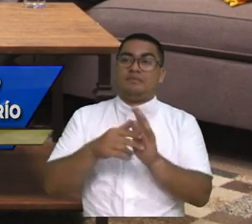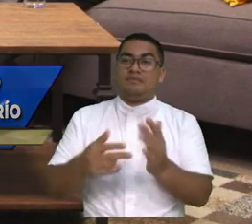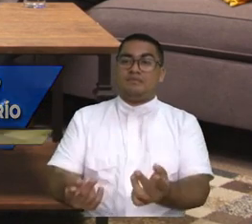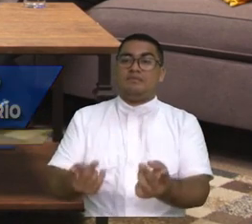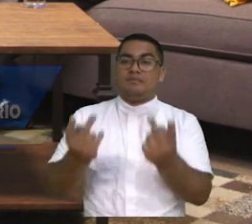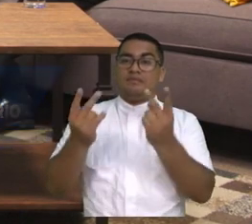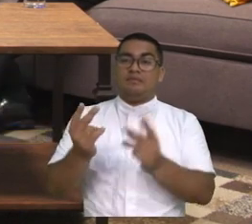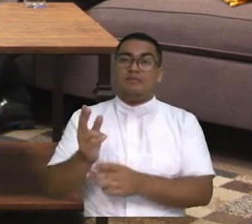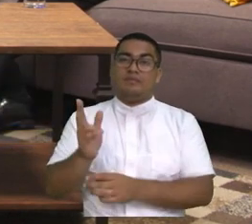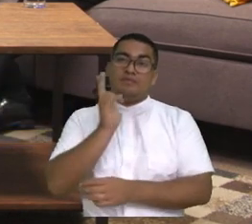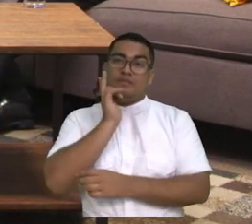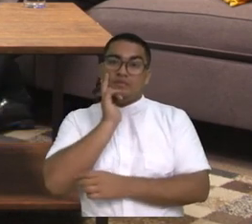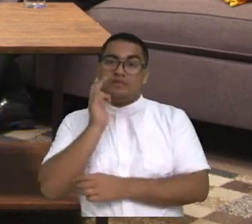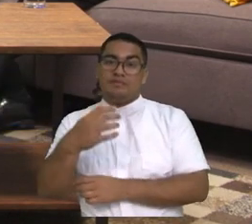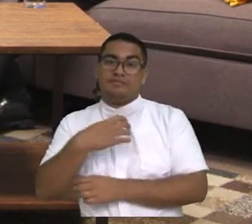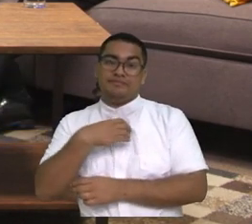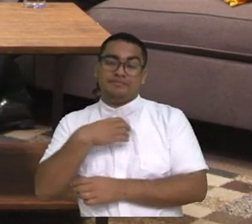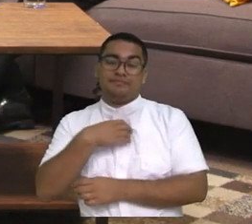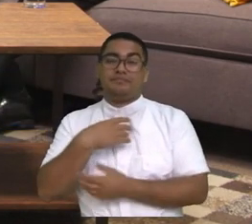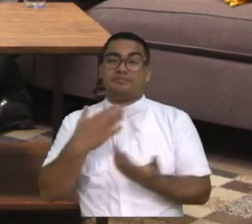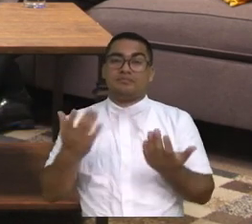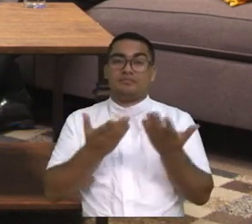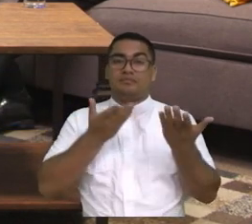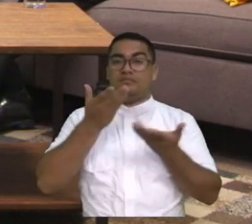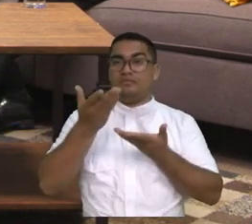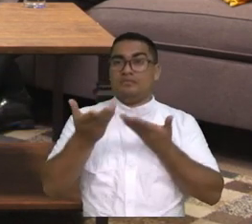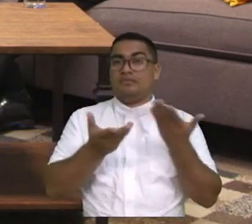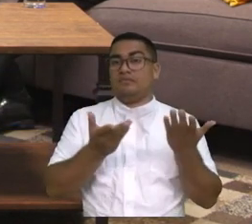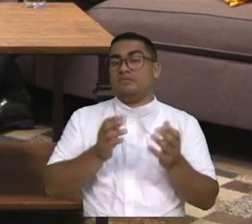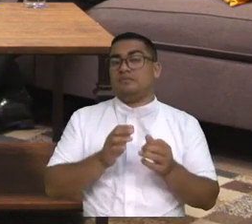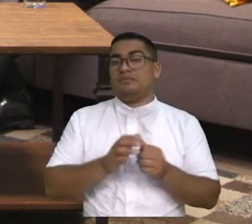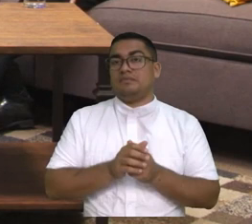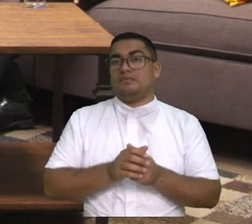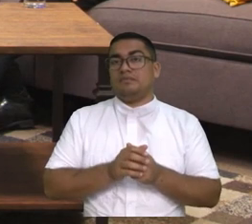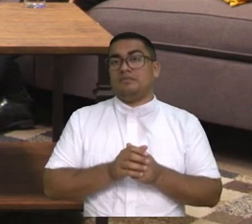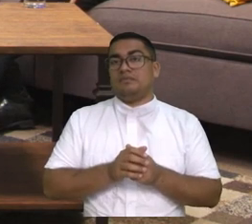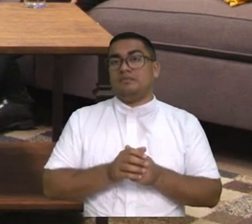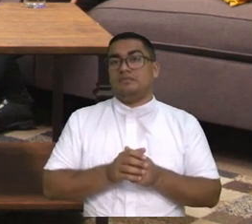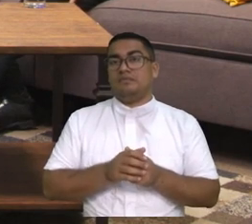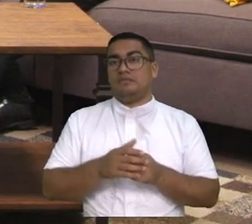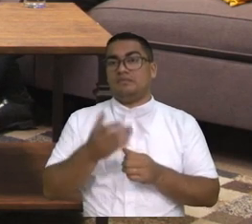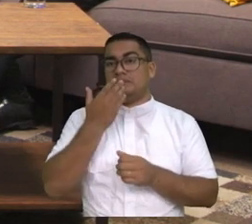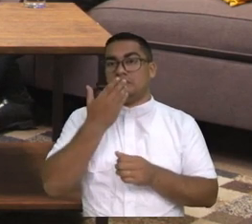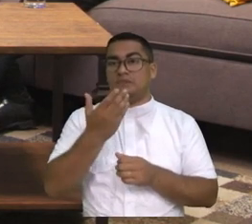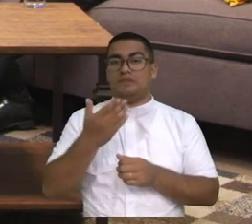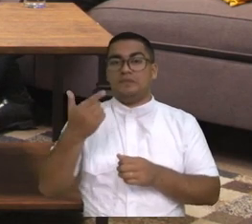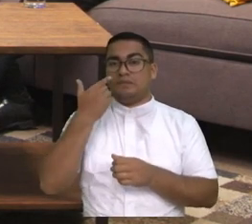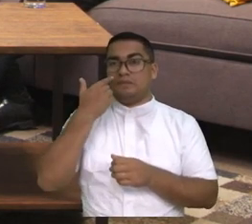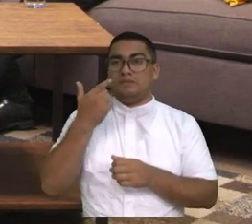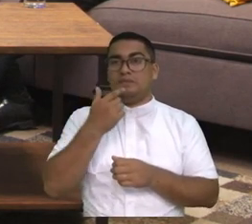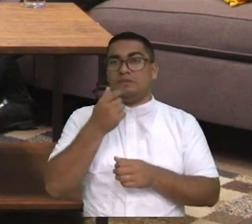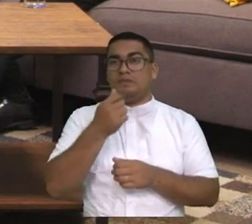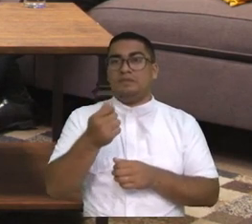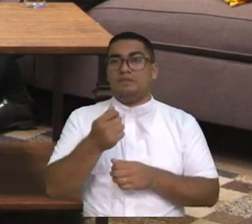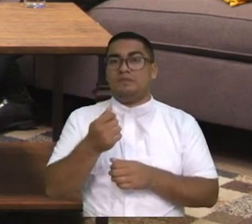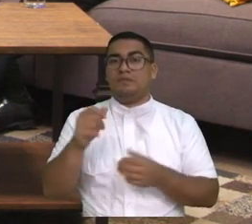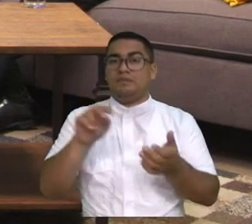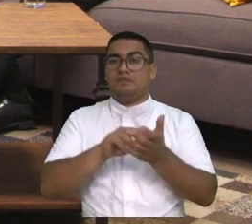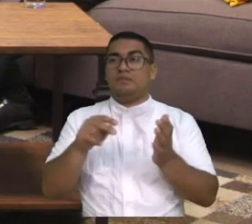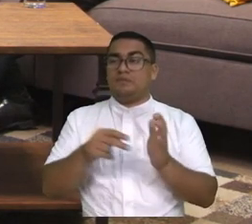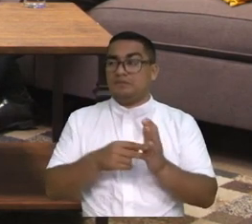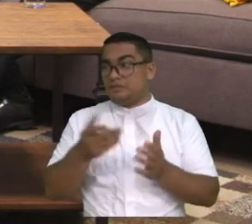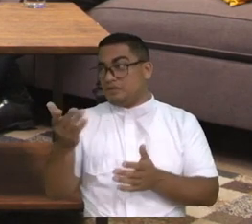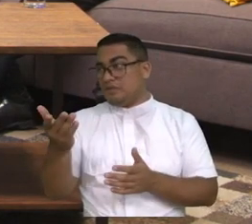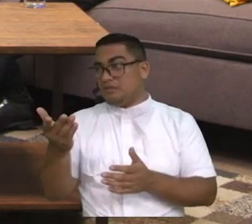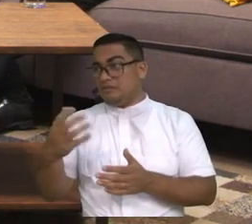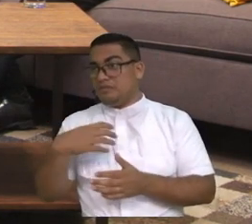de Rubén Darío, nuestro Rubén Darío, claro, nuestro poeta. Bueno, continuar conociendo de boca suya y